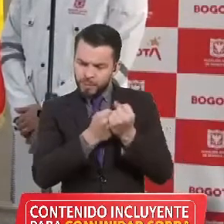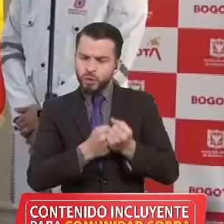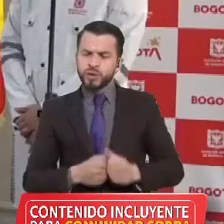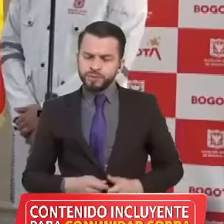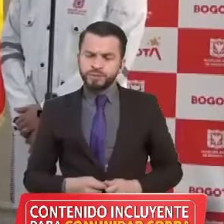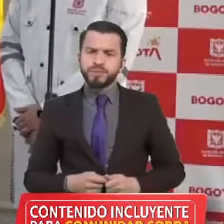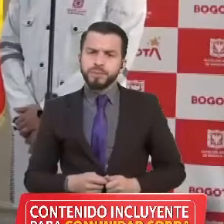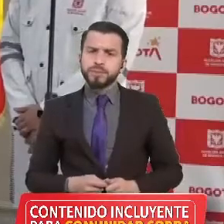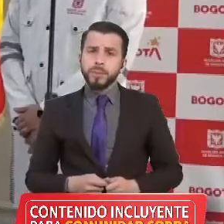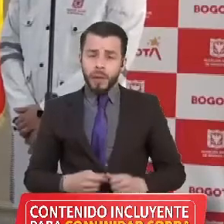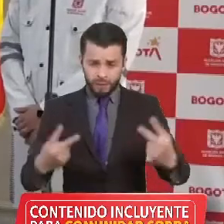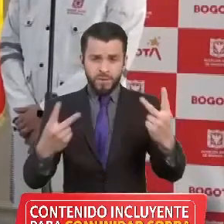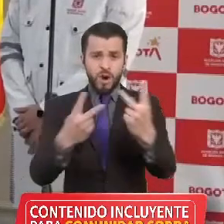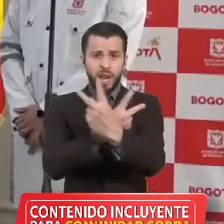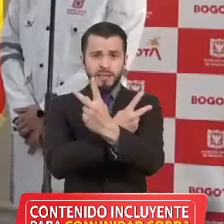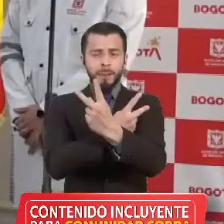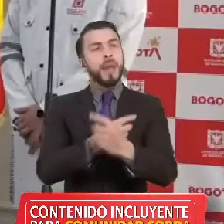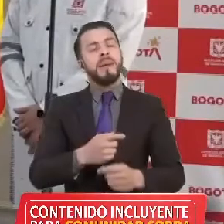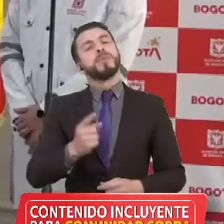el uso de la violencia